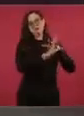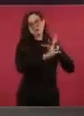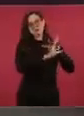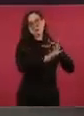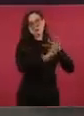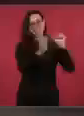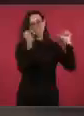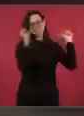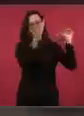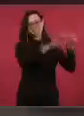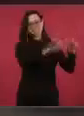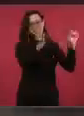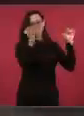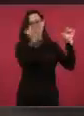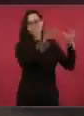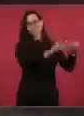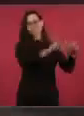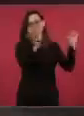mundo